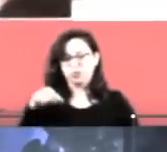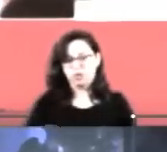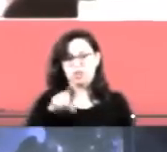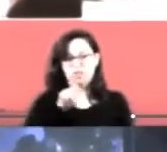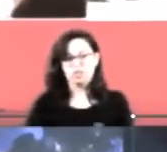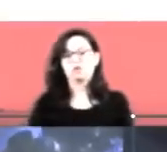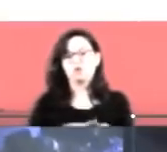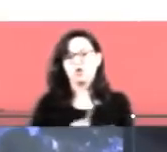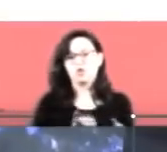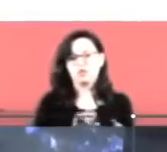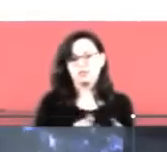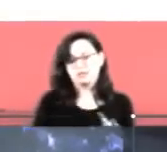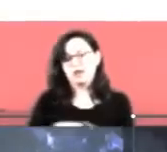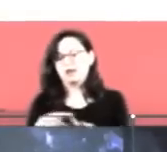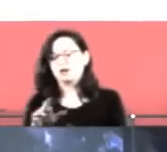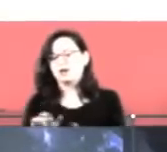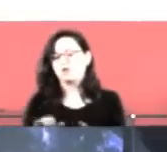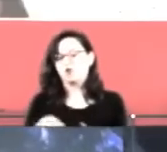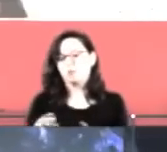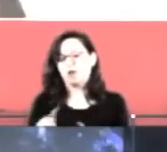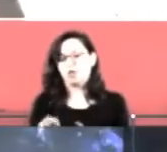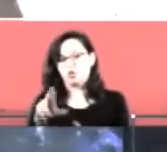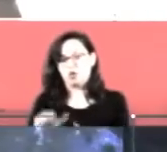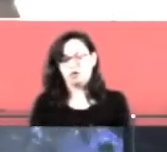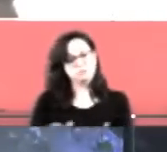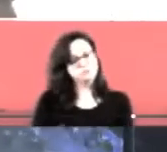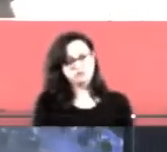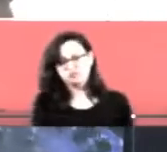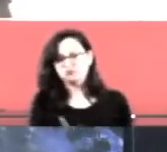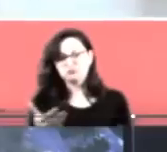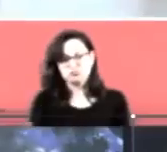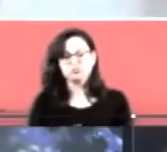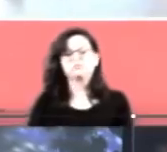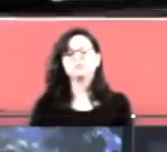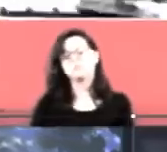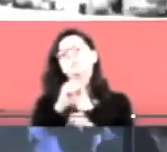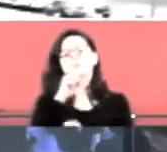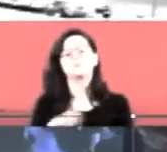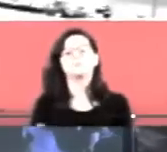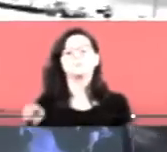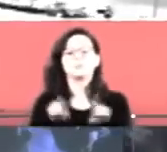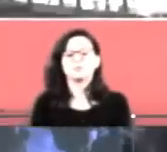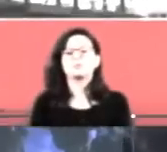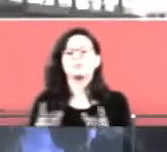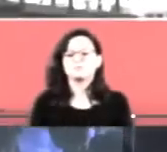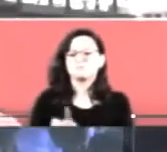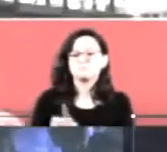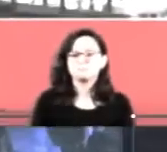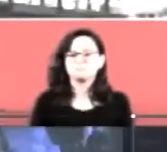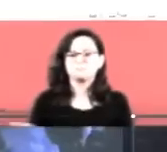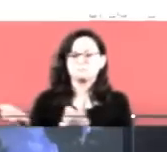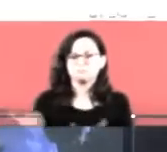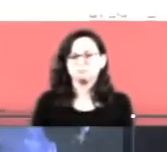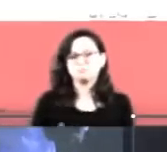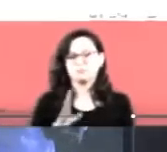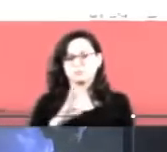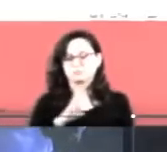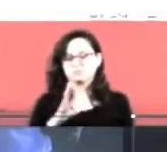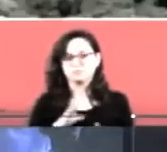Bocas, en Hidalgo, en Jalisco, Querétaro. En San Luis Potosí se están haciendo todos